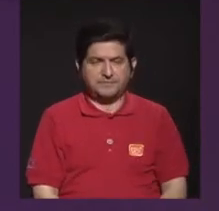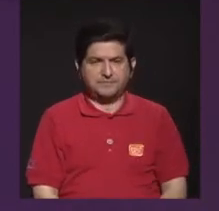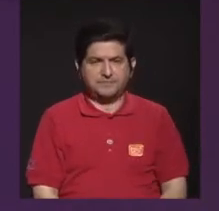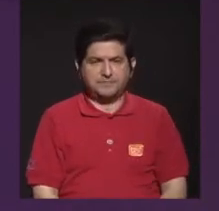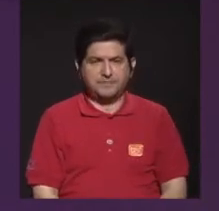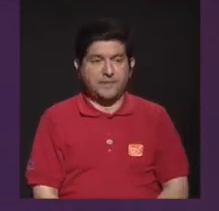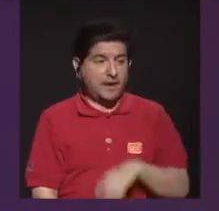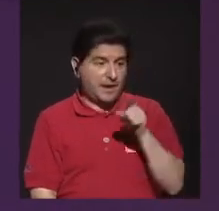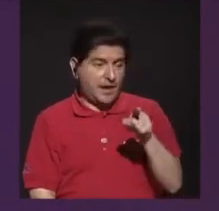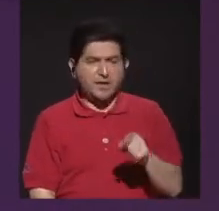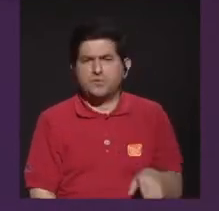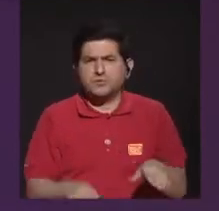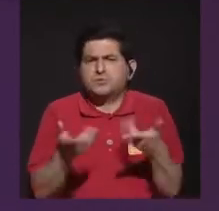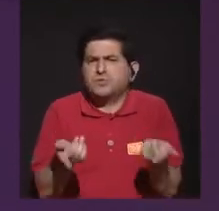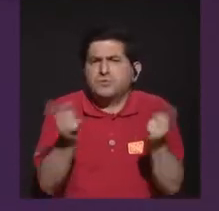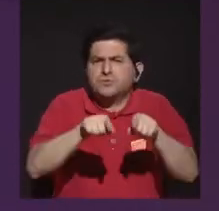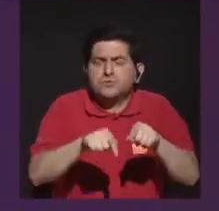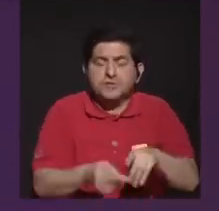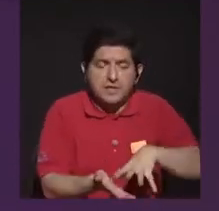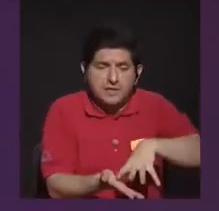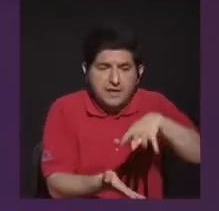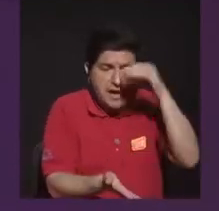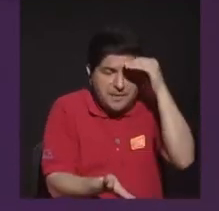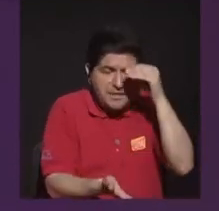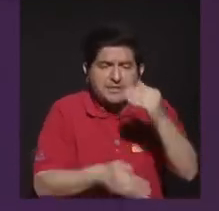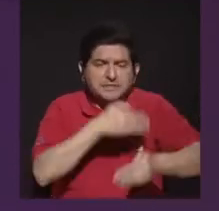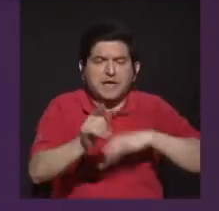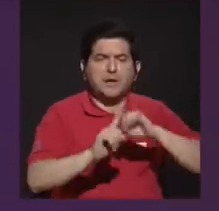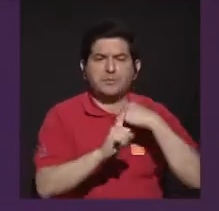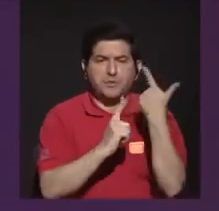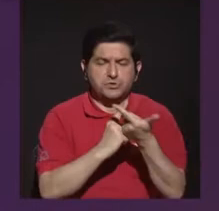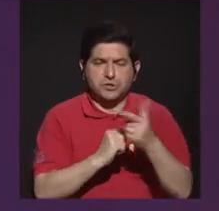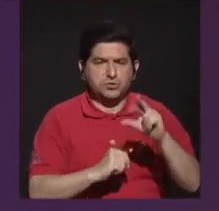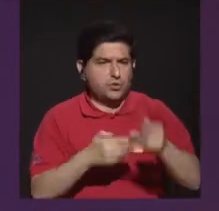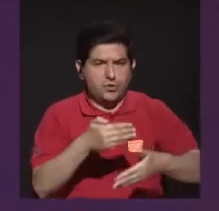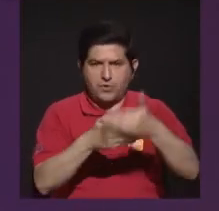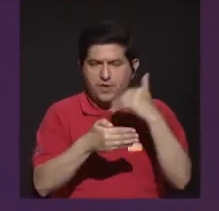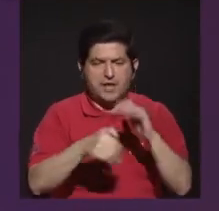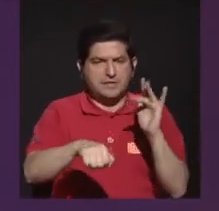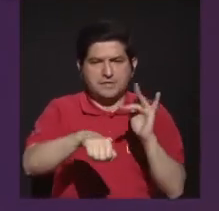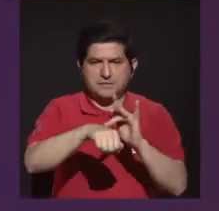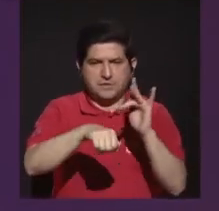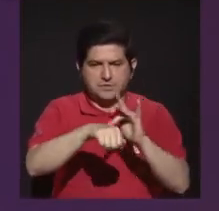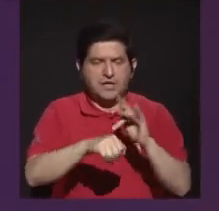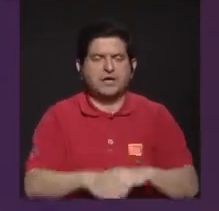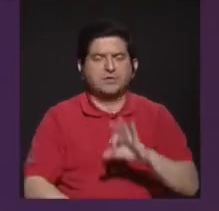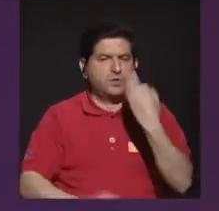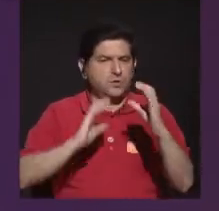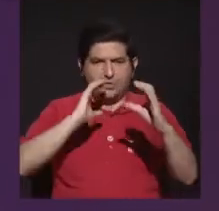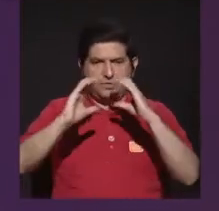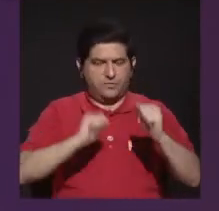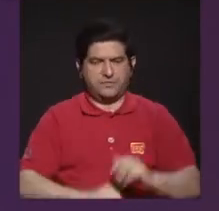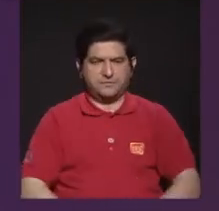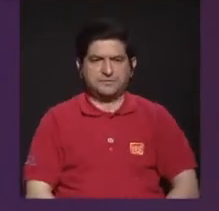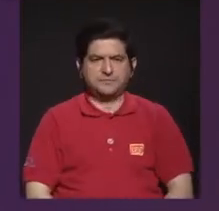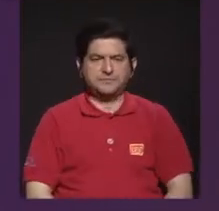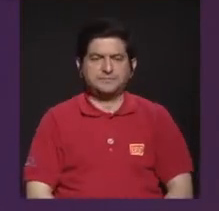se dan a través del aprendizaje desde la socialización, ¿no? En un momento previo al contacto de los medios de comunicación